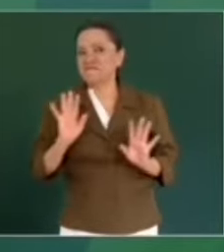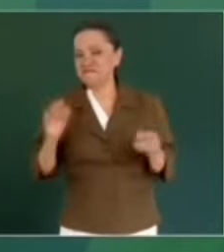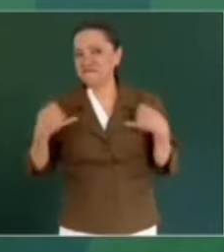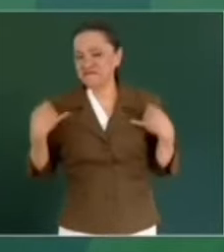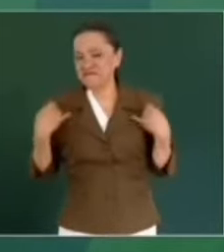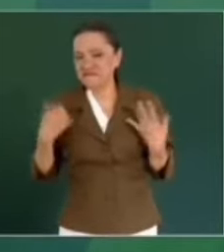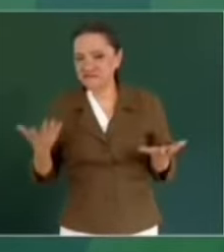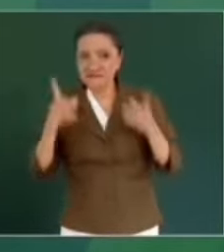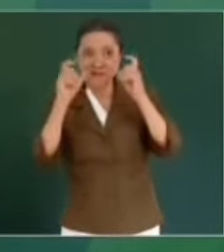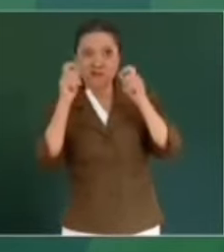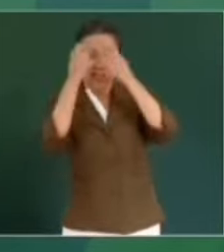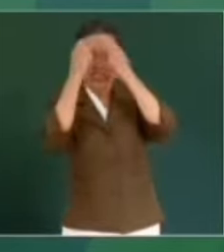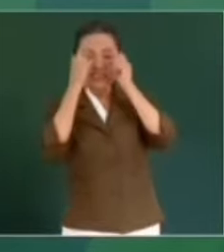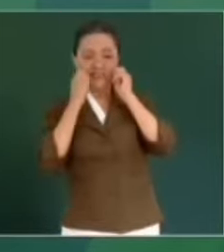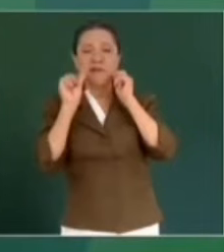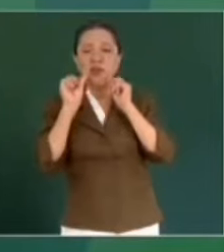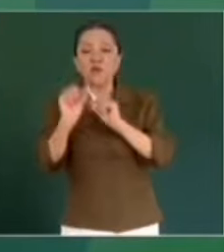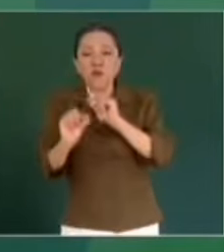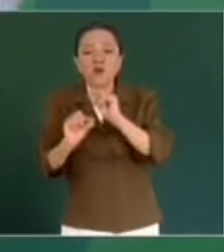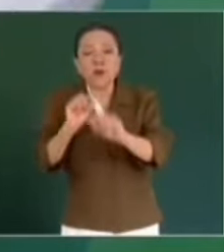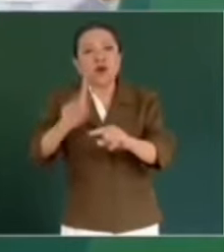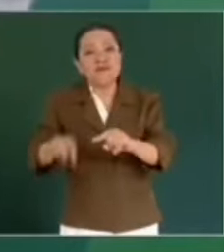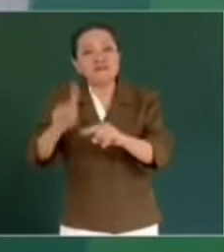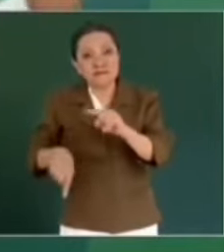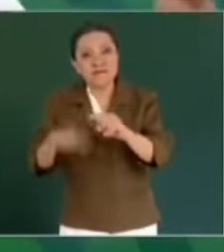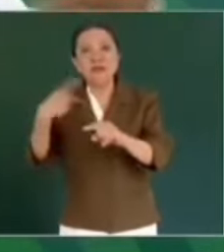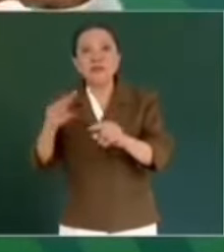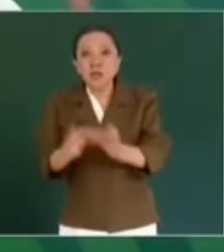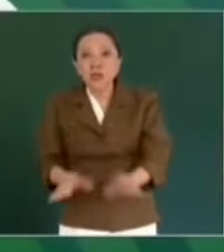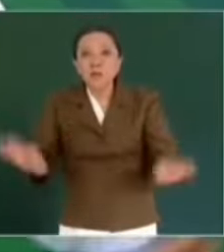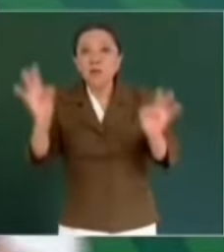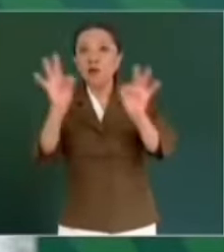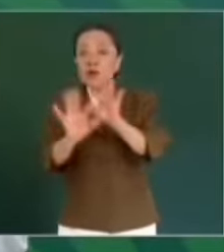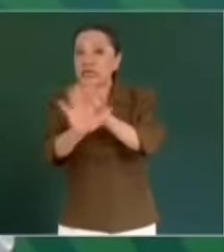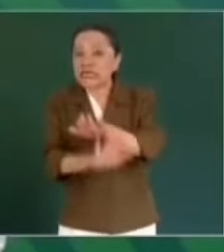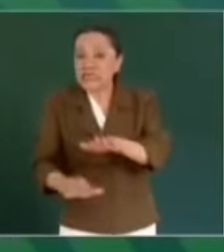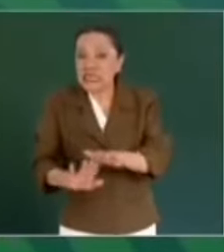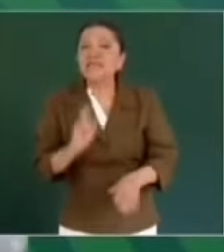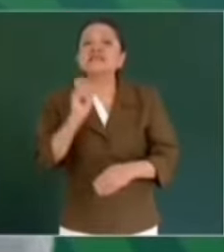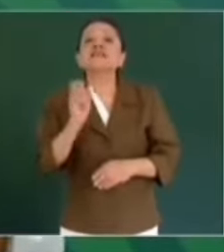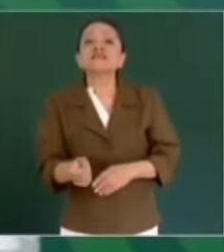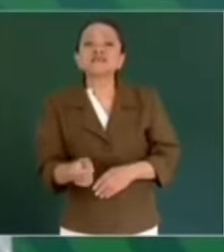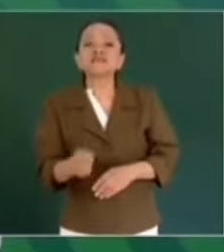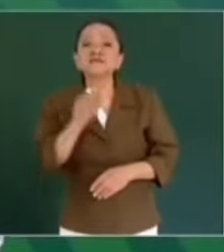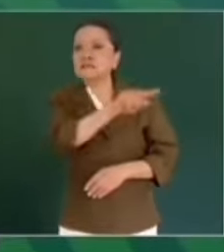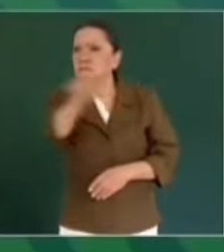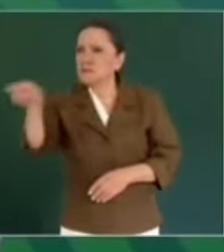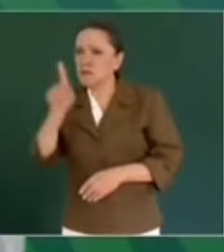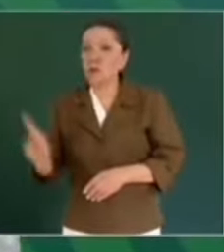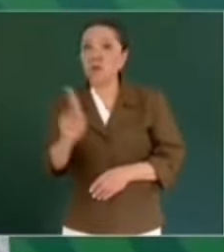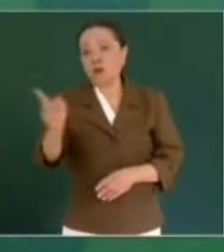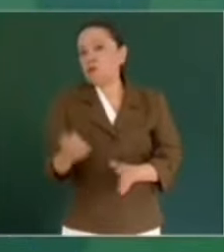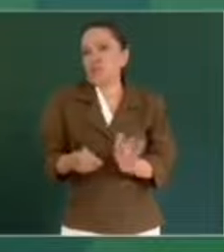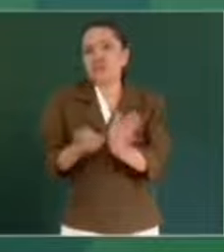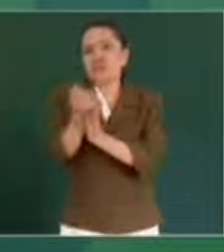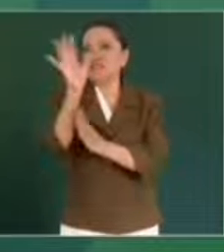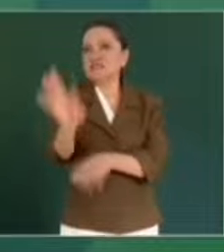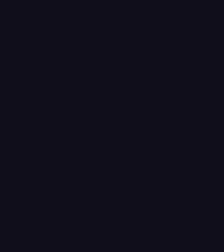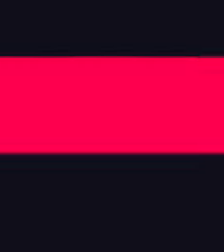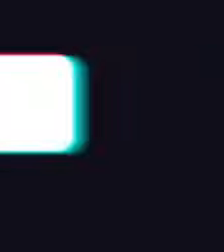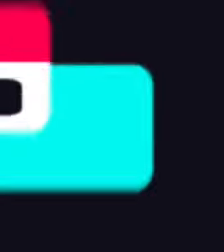Pero eso se va a ir quitando. Pero lo sustancial es de que va a ser el pueblo el que va a decidir.